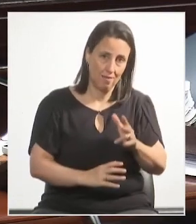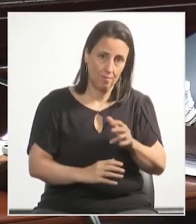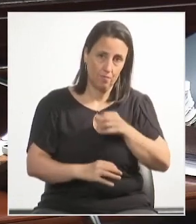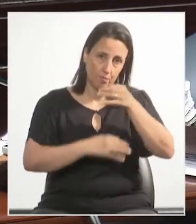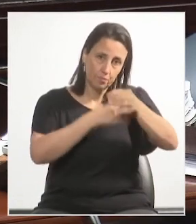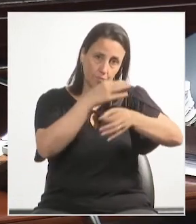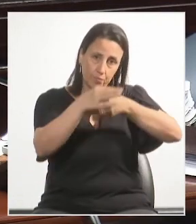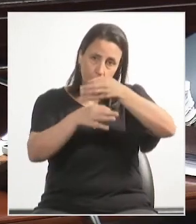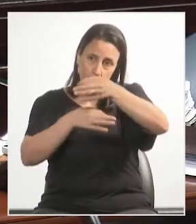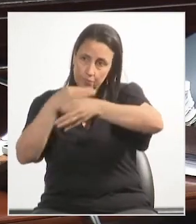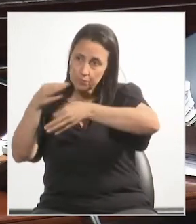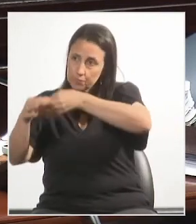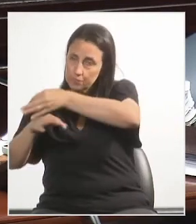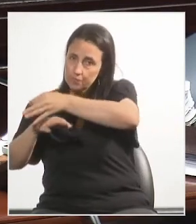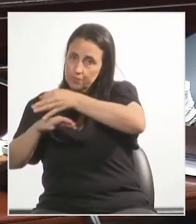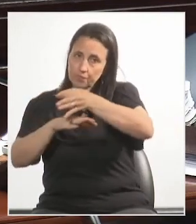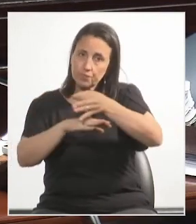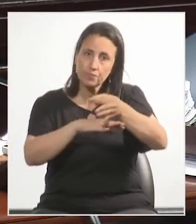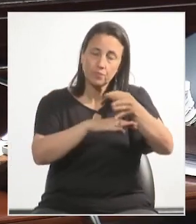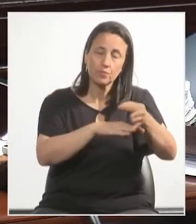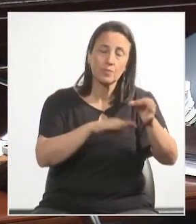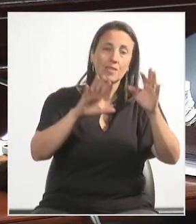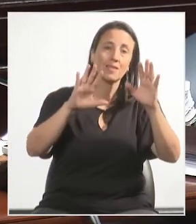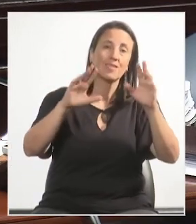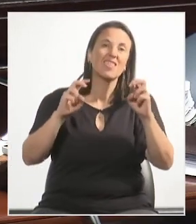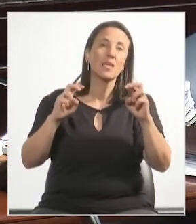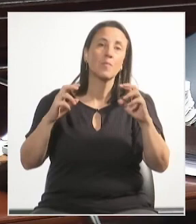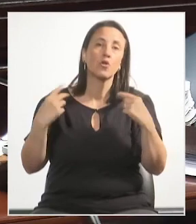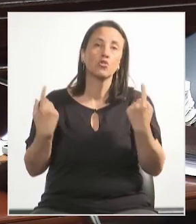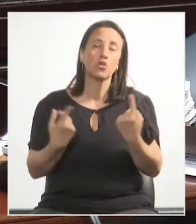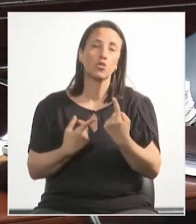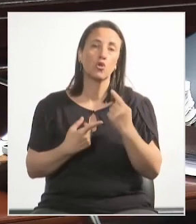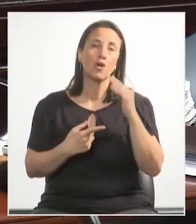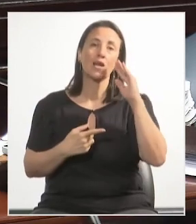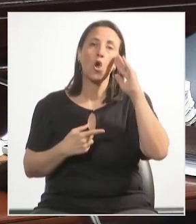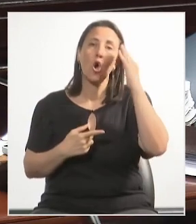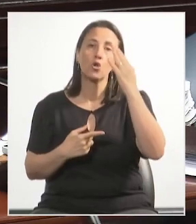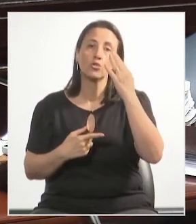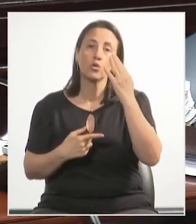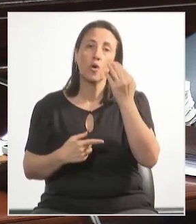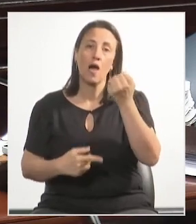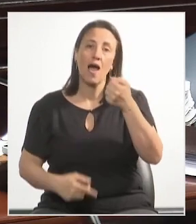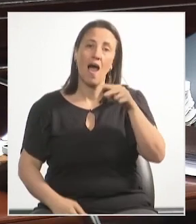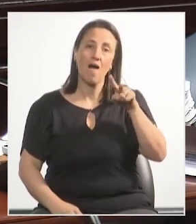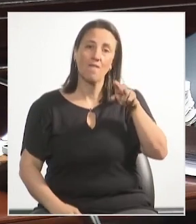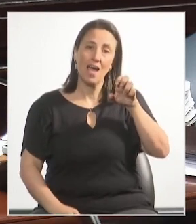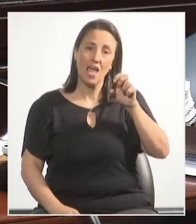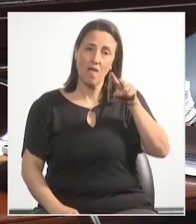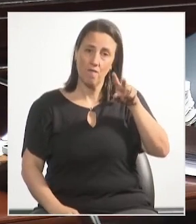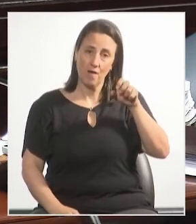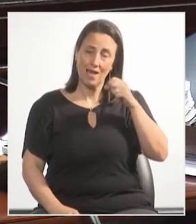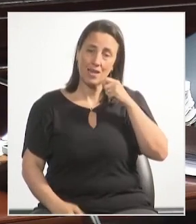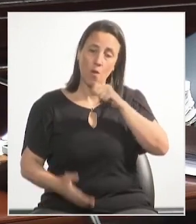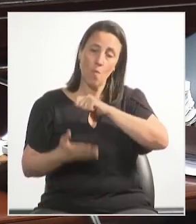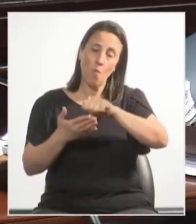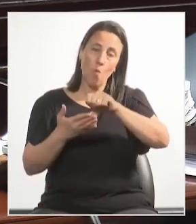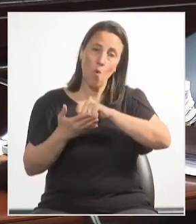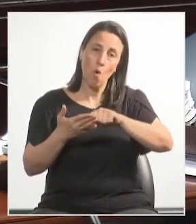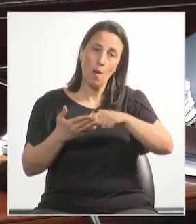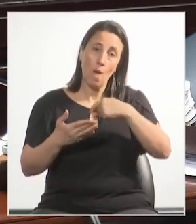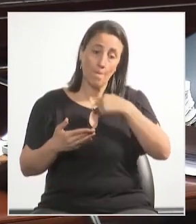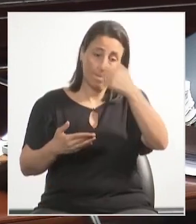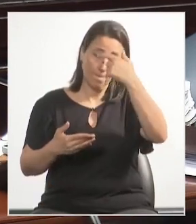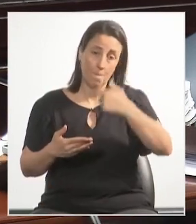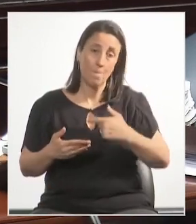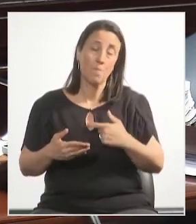Con referencia al hecho que conmemoramos, Abba Eban, en la obra Mi pueblo, la